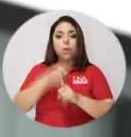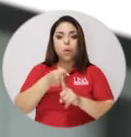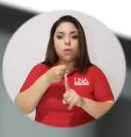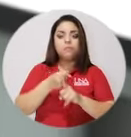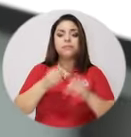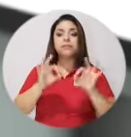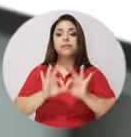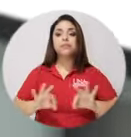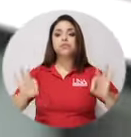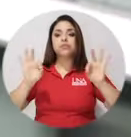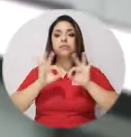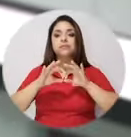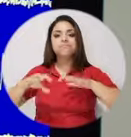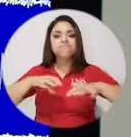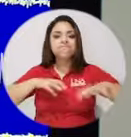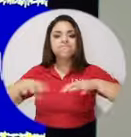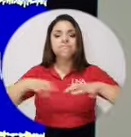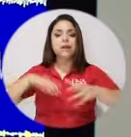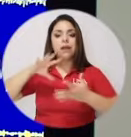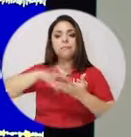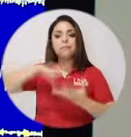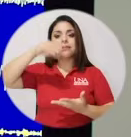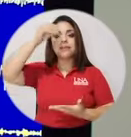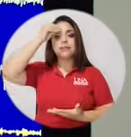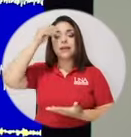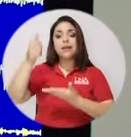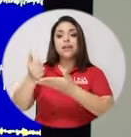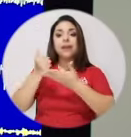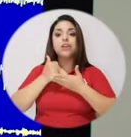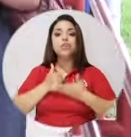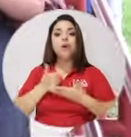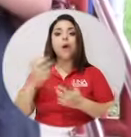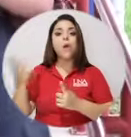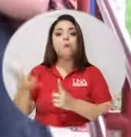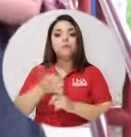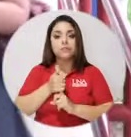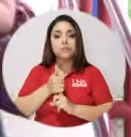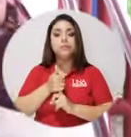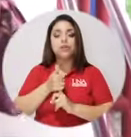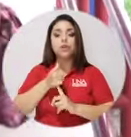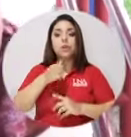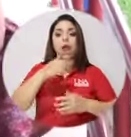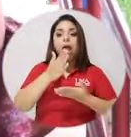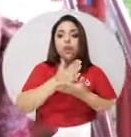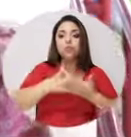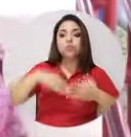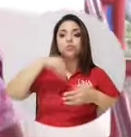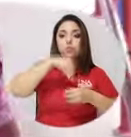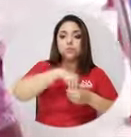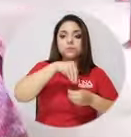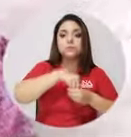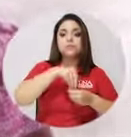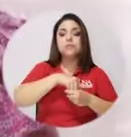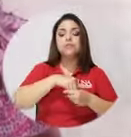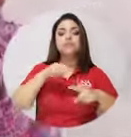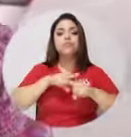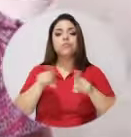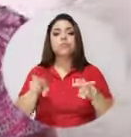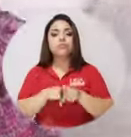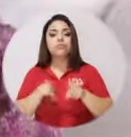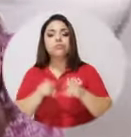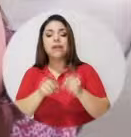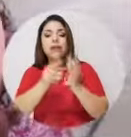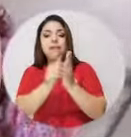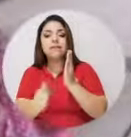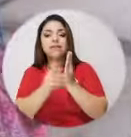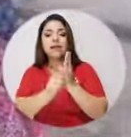golpes importantes en las dinámicas de aprendizaje que permiten obtener no solamente unos contenidos, sino unas habilidades